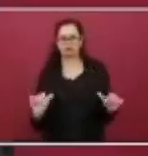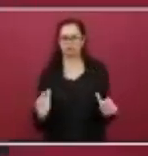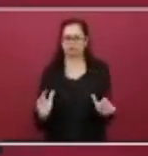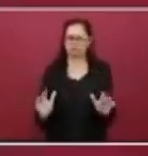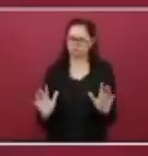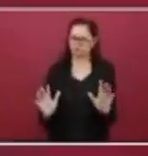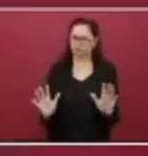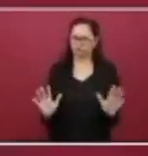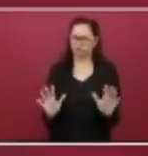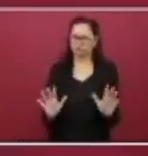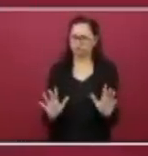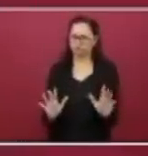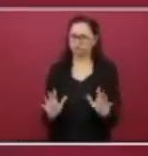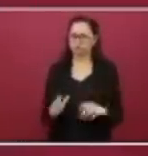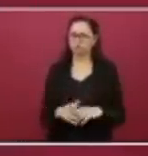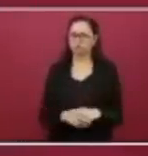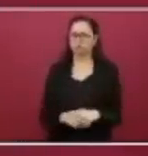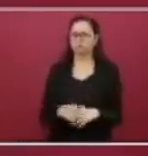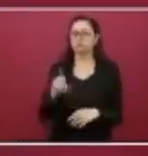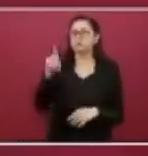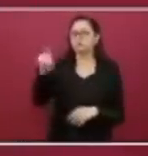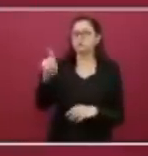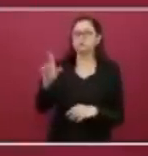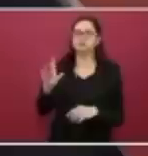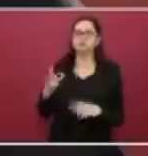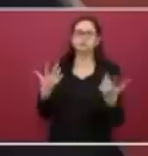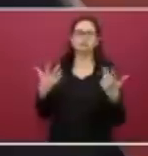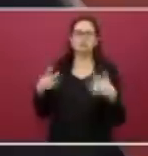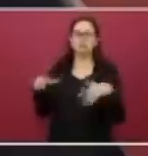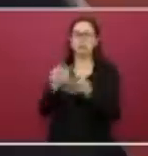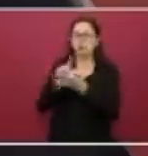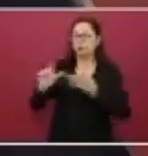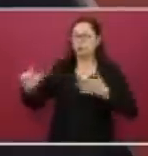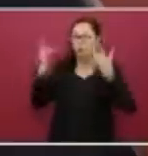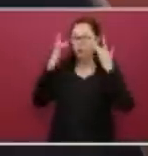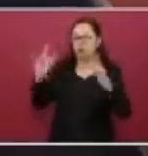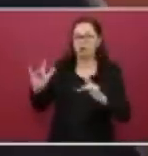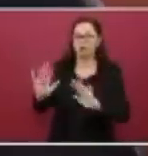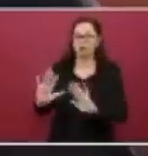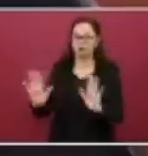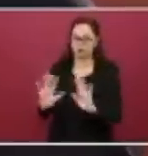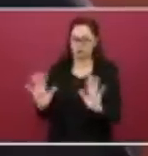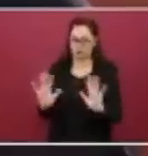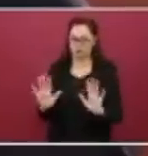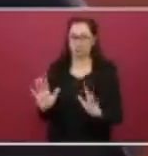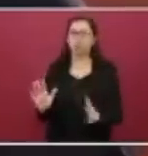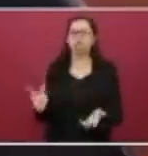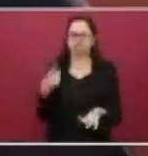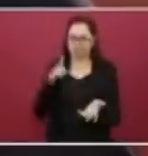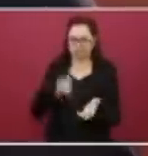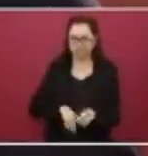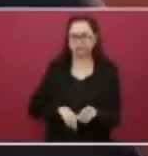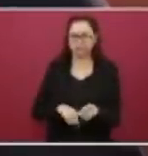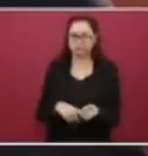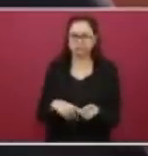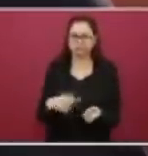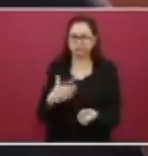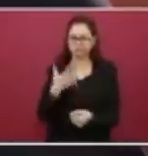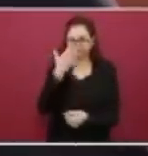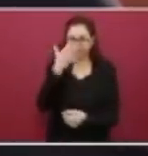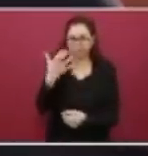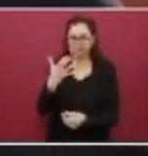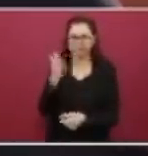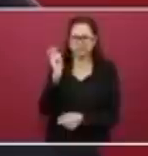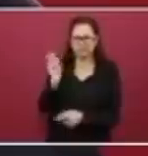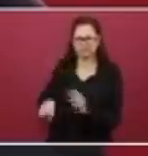son como el castillo de la pureza entonces que se vea esto que